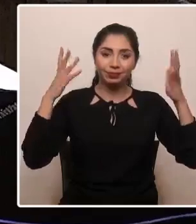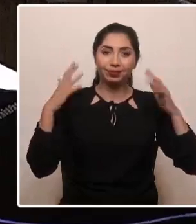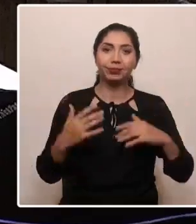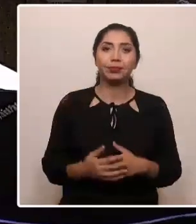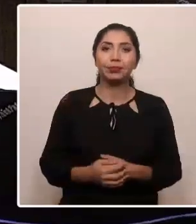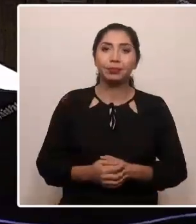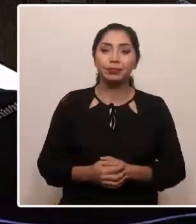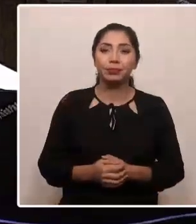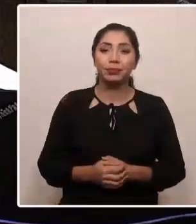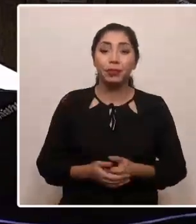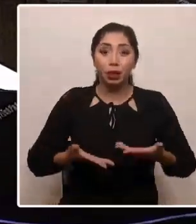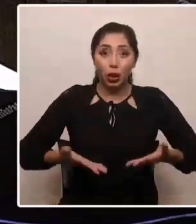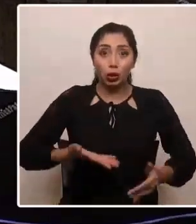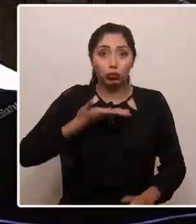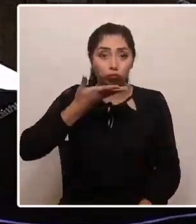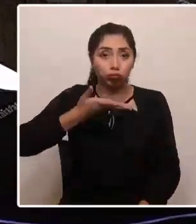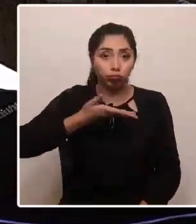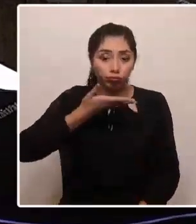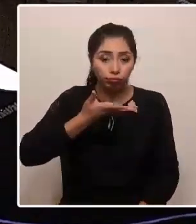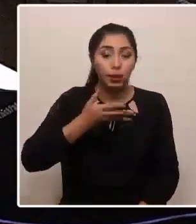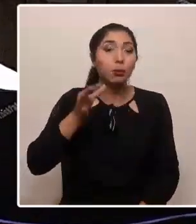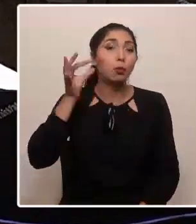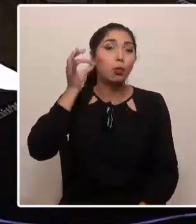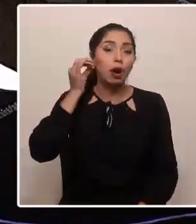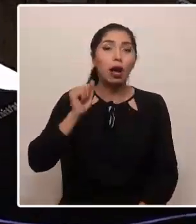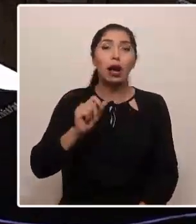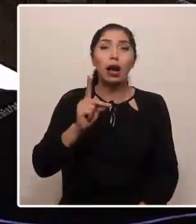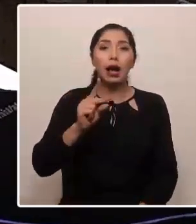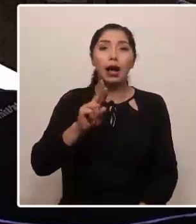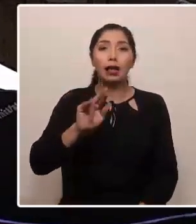Tiene la palabra la convencional Adriana Ampuero.